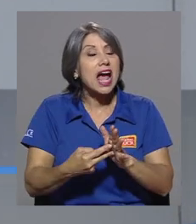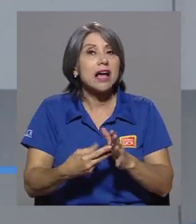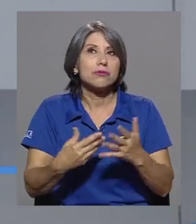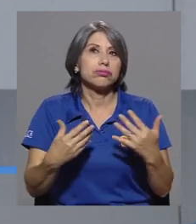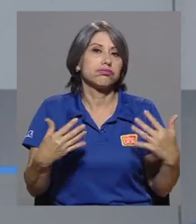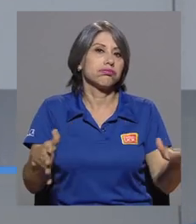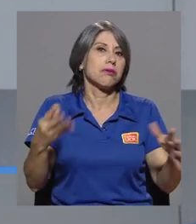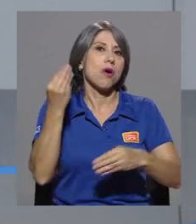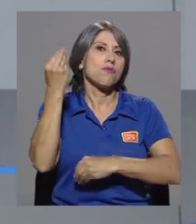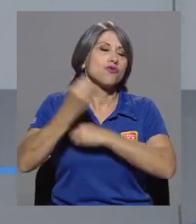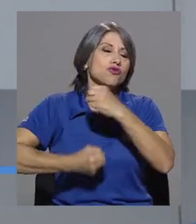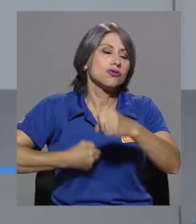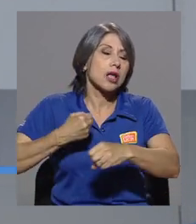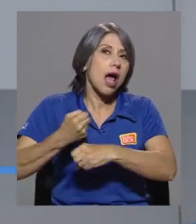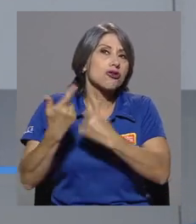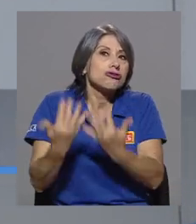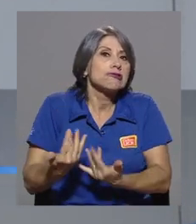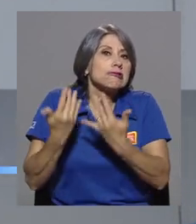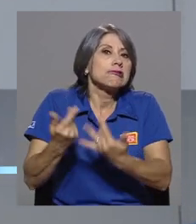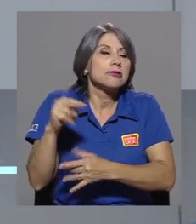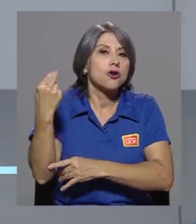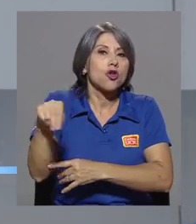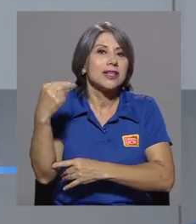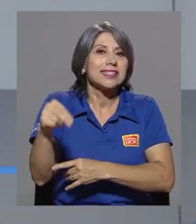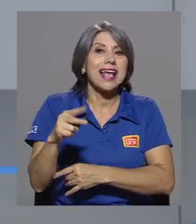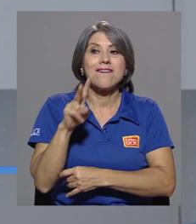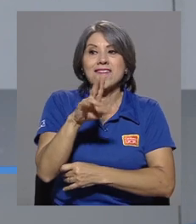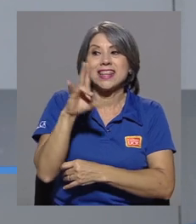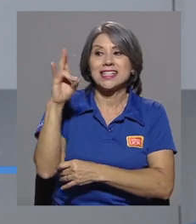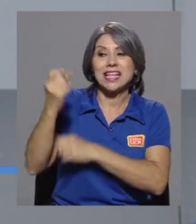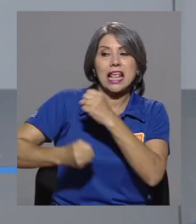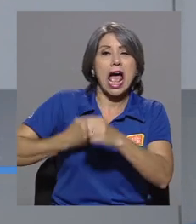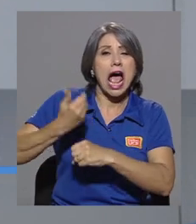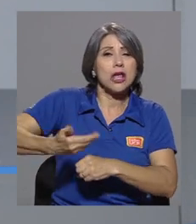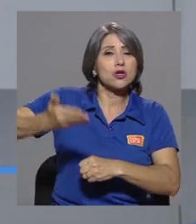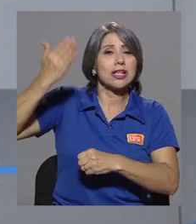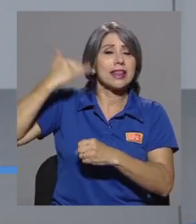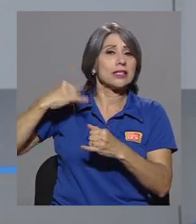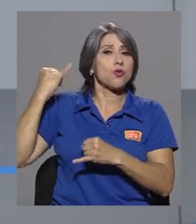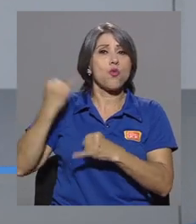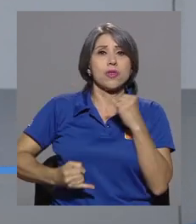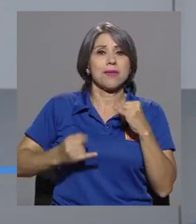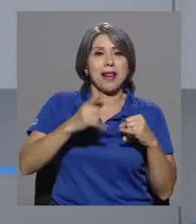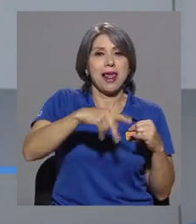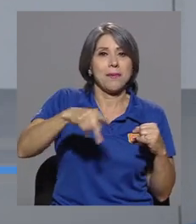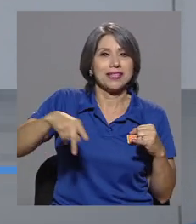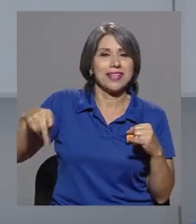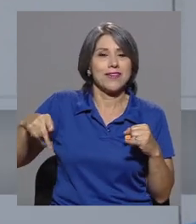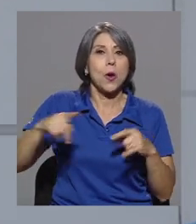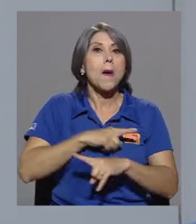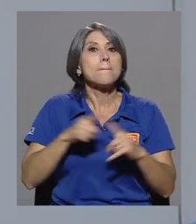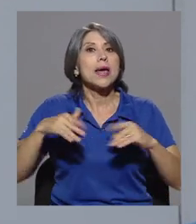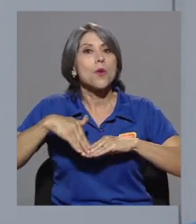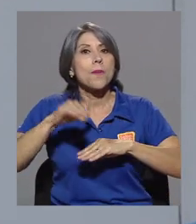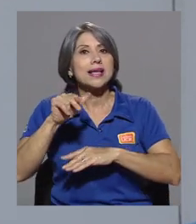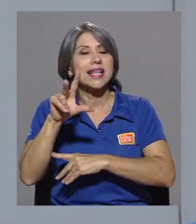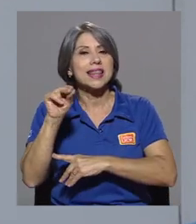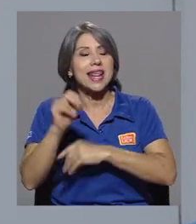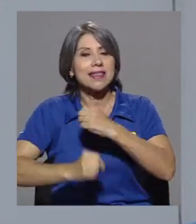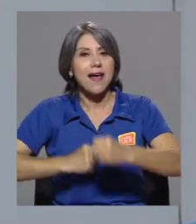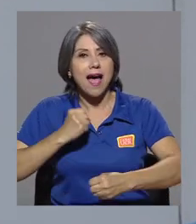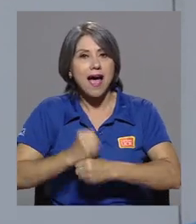muchísimo tiempo verdad en 27 años de que se crea la última sede universitaria que fue la sede del pacífico pero también más de 30 años